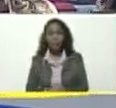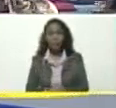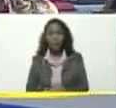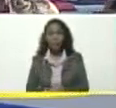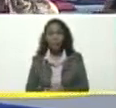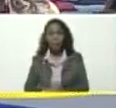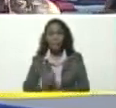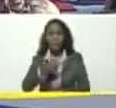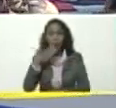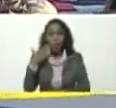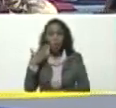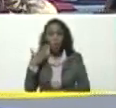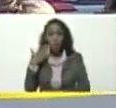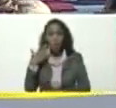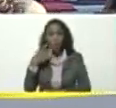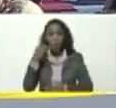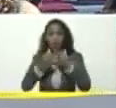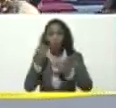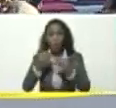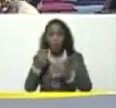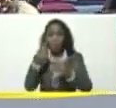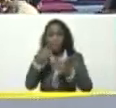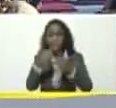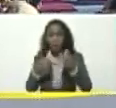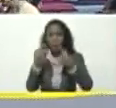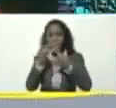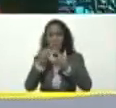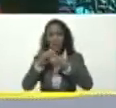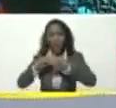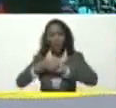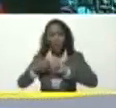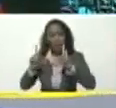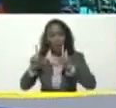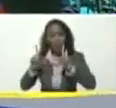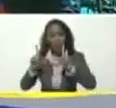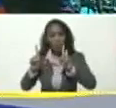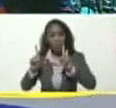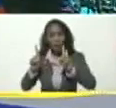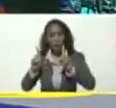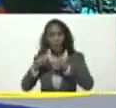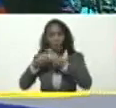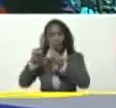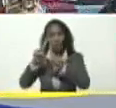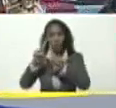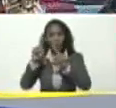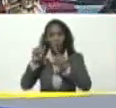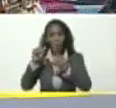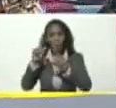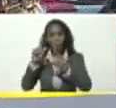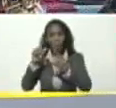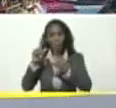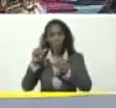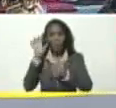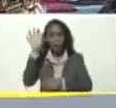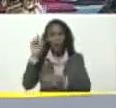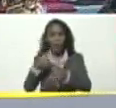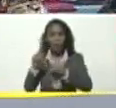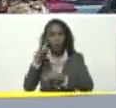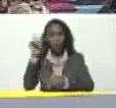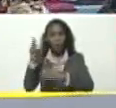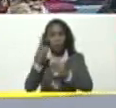Dinga, Mandinga, Congo y Carabalí, la bullanga del Caribe. Dinga,